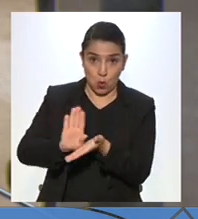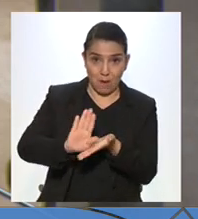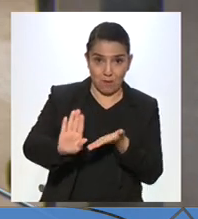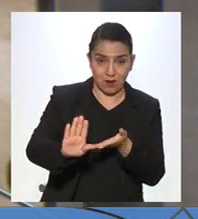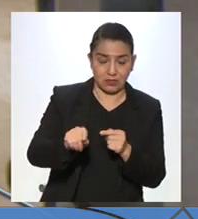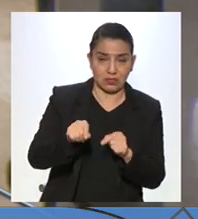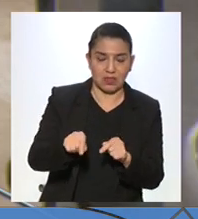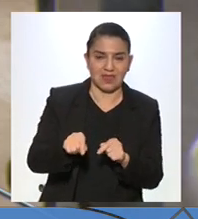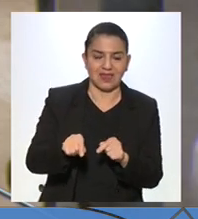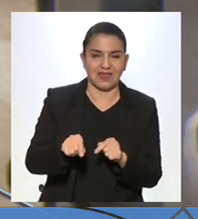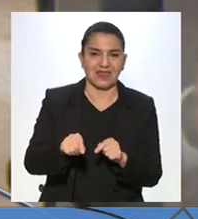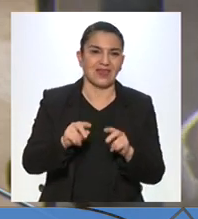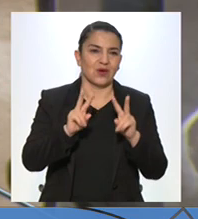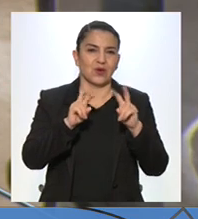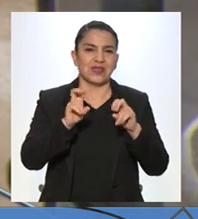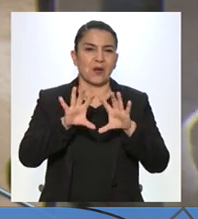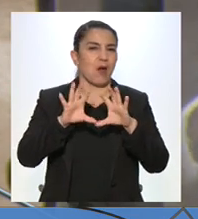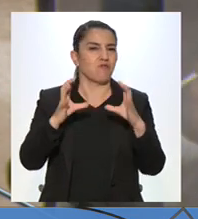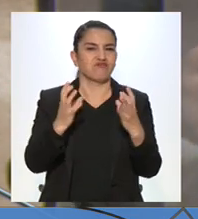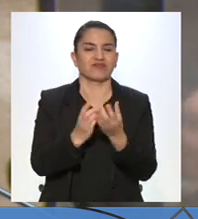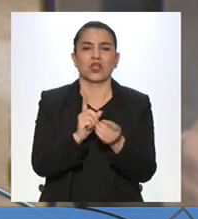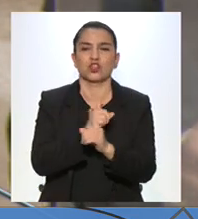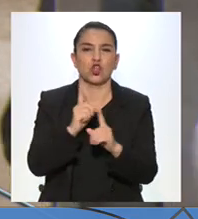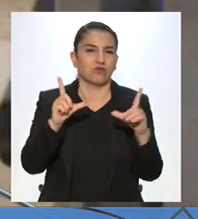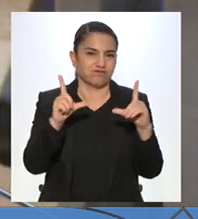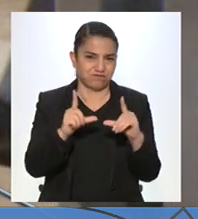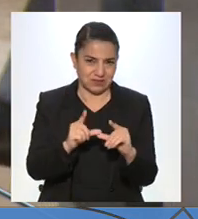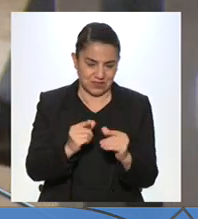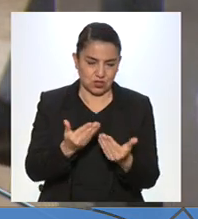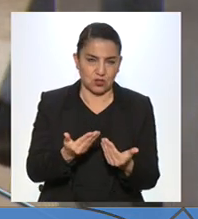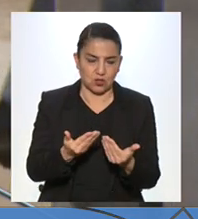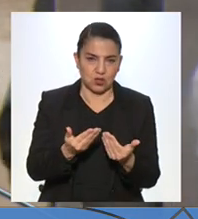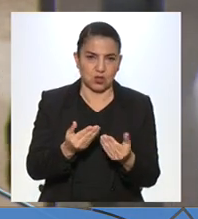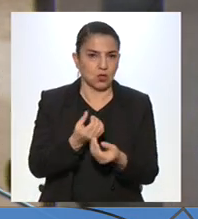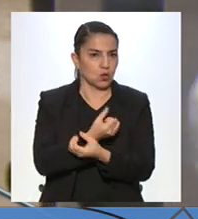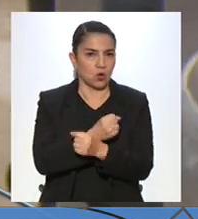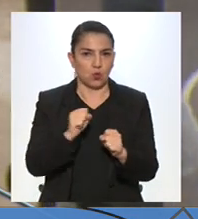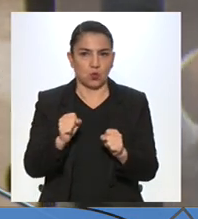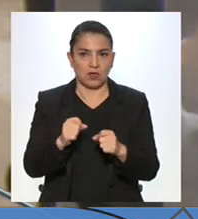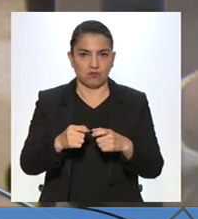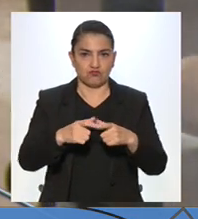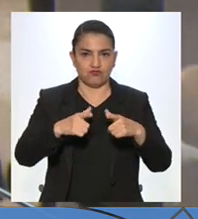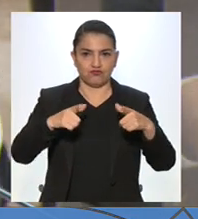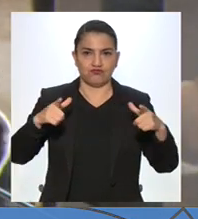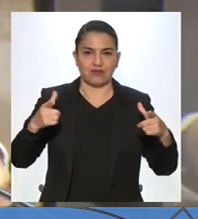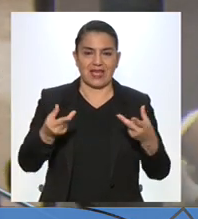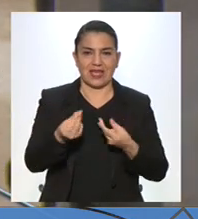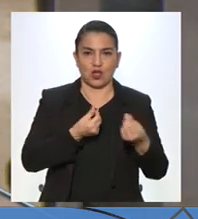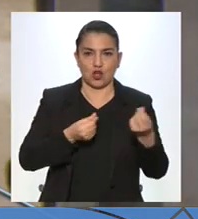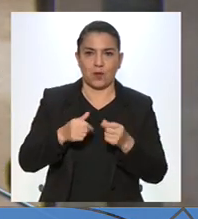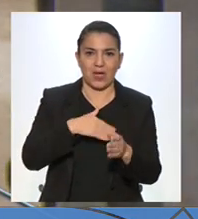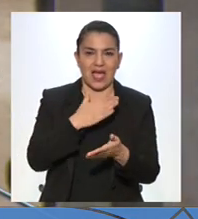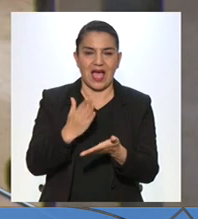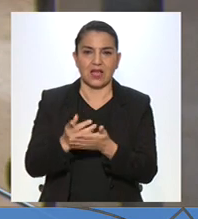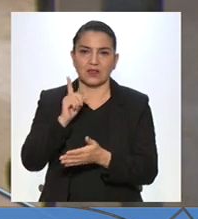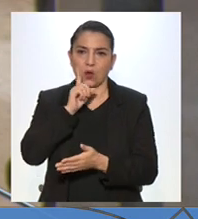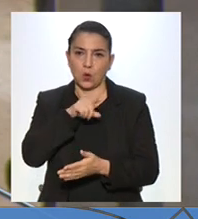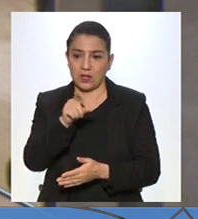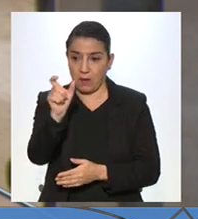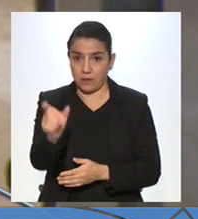menos un tema macro, no es un tema agregado. No se puede inflar la economía hasta que el último trabajador consiga un